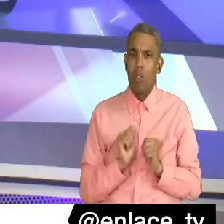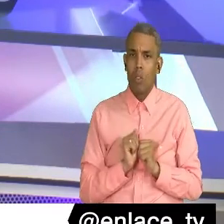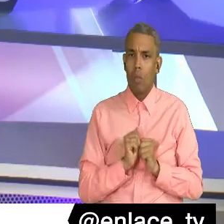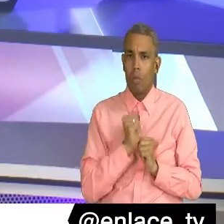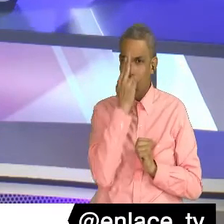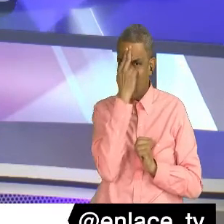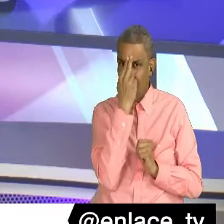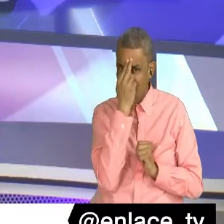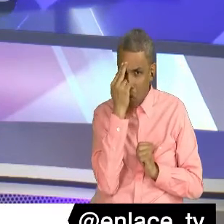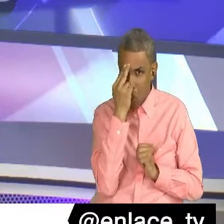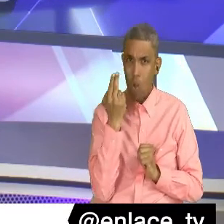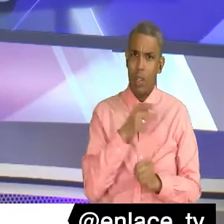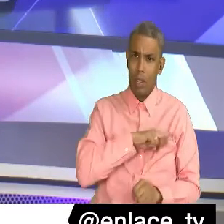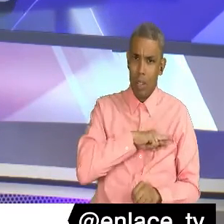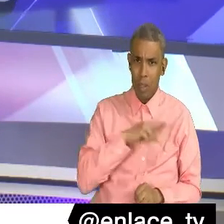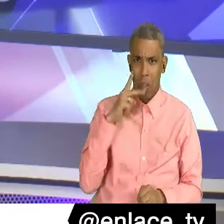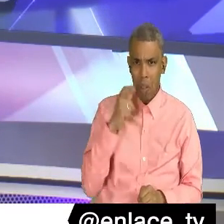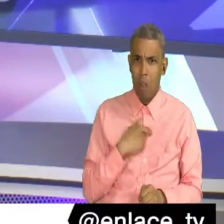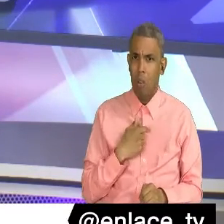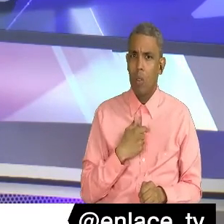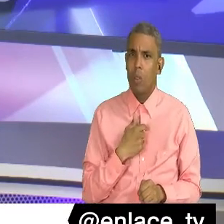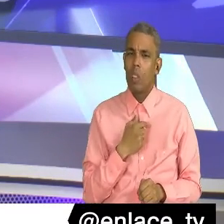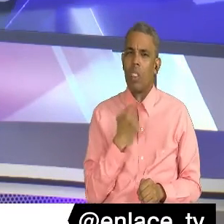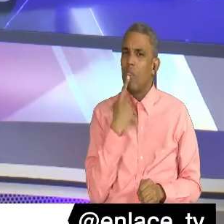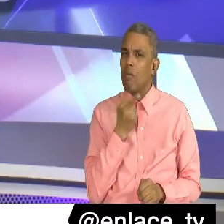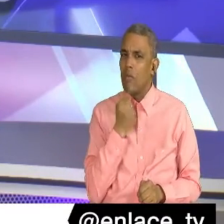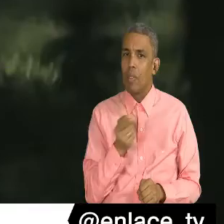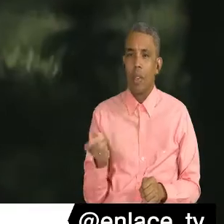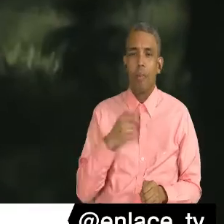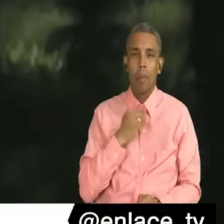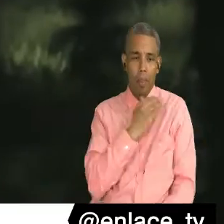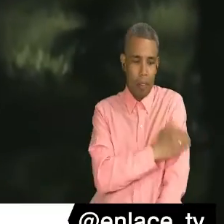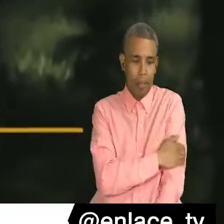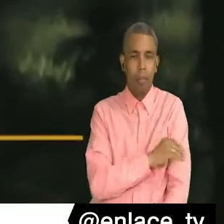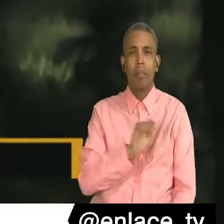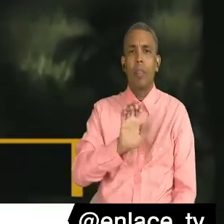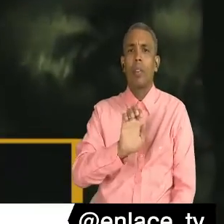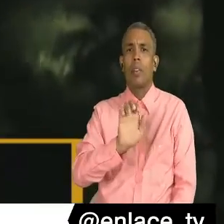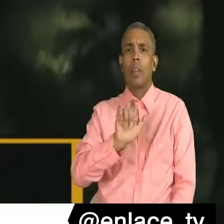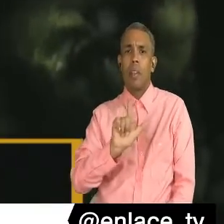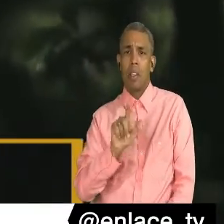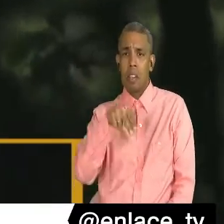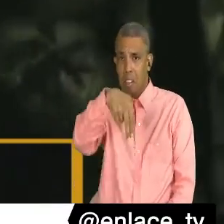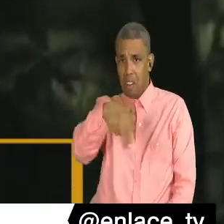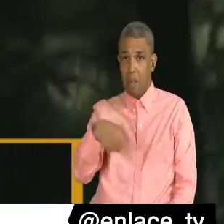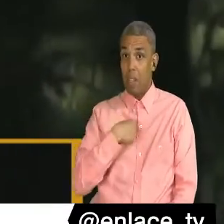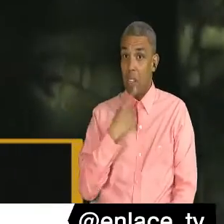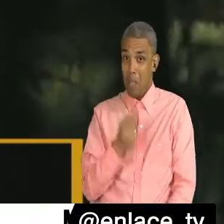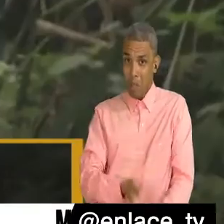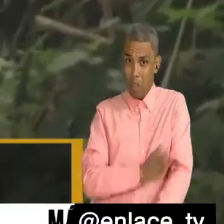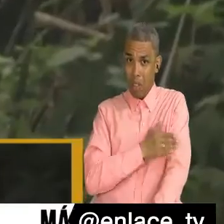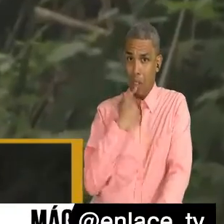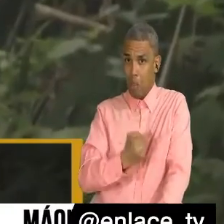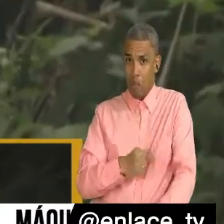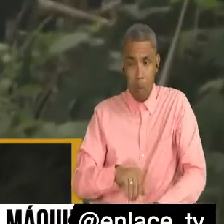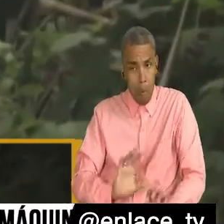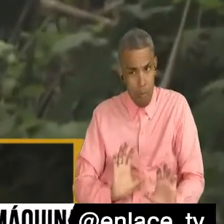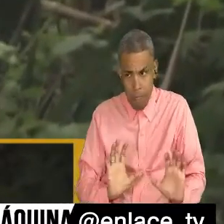continuar secuestrando para financiar su estructura guerrillera. Luego del anuncio del ELN de no suspender los secuestros,